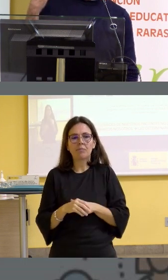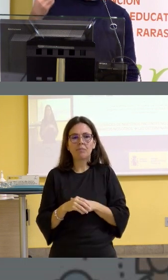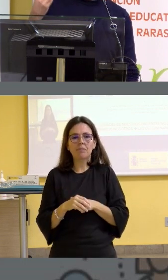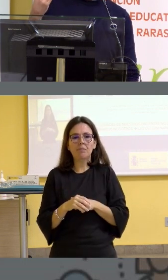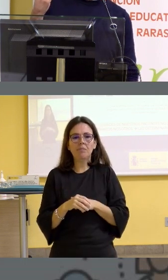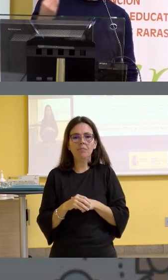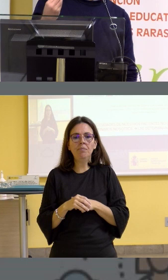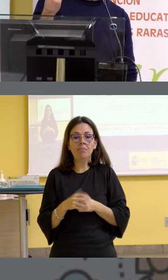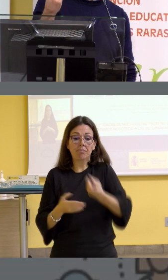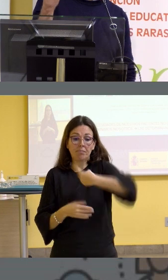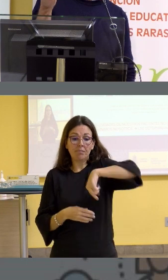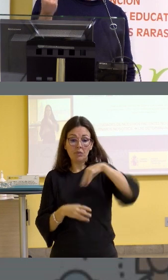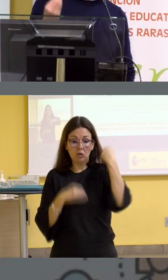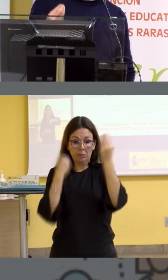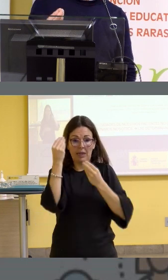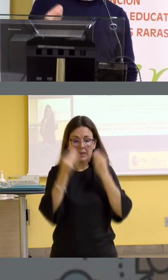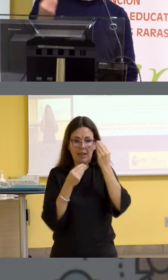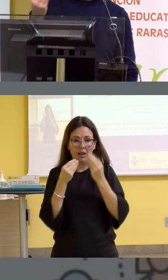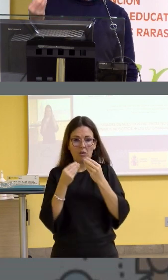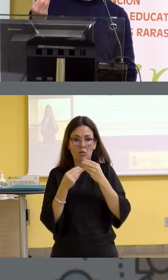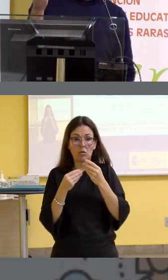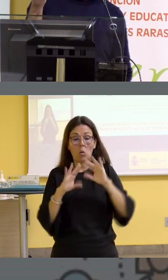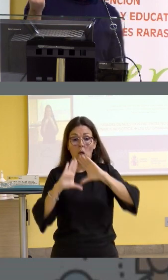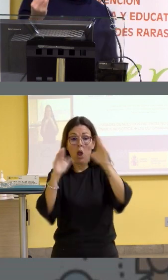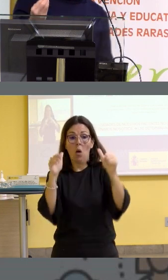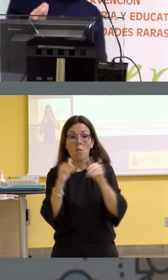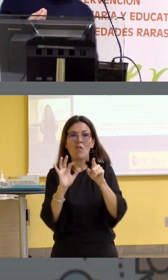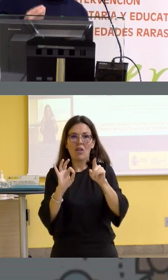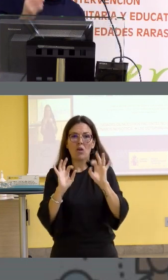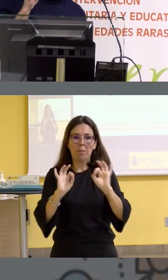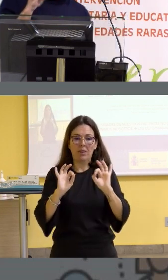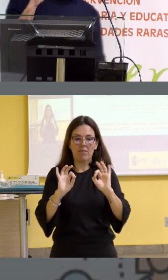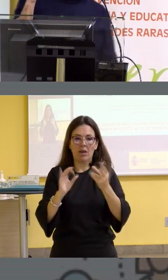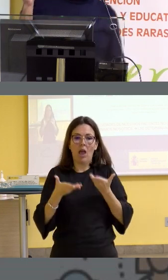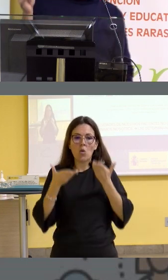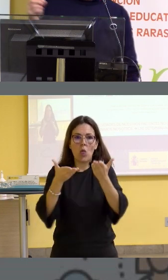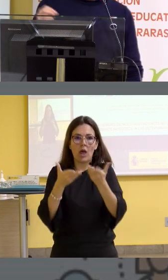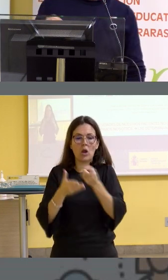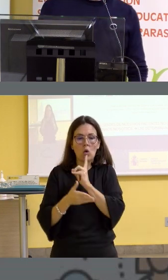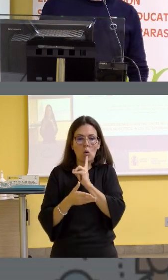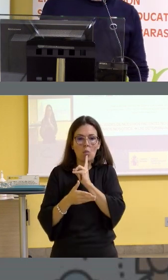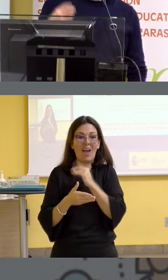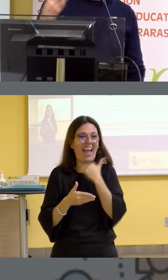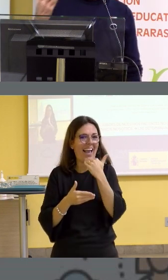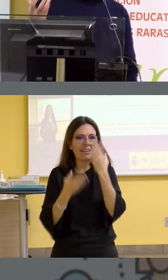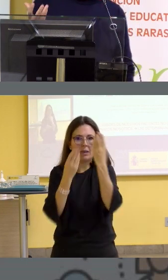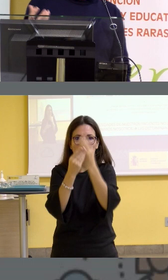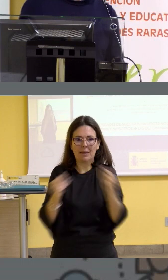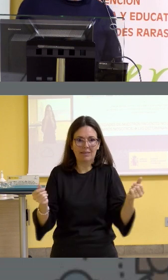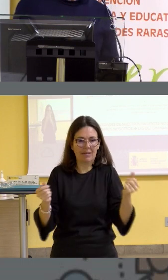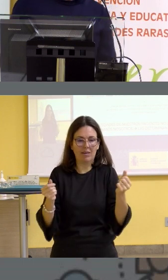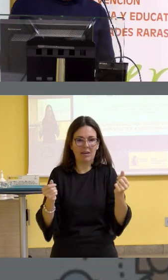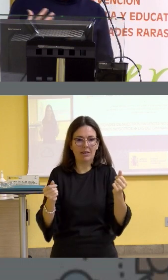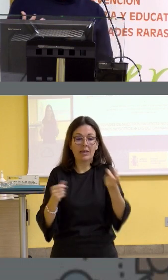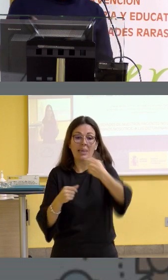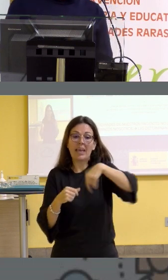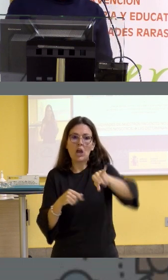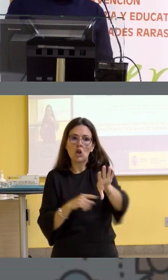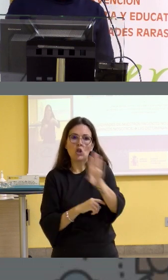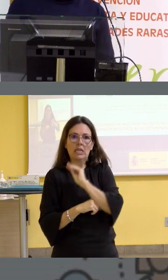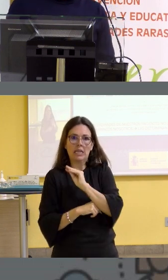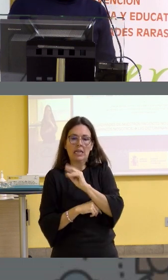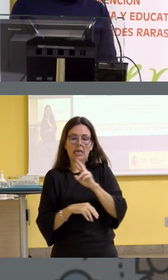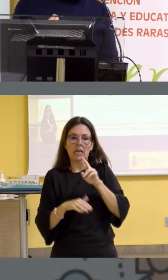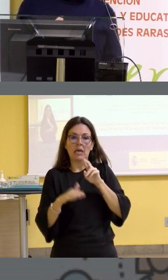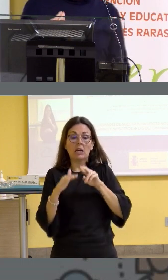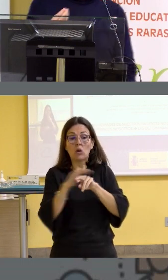Cuando nosotros nos planteamos cómo podemos ayudar a una población determinada, parcialmente invisible, difícil de entender, con menos